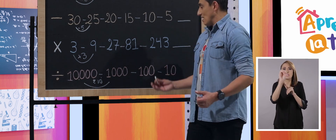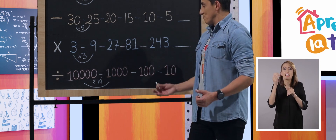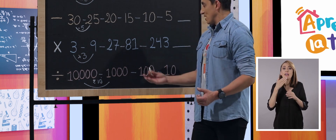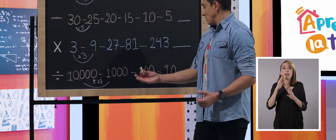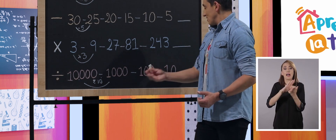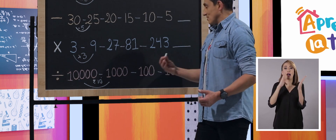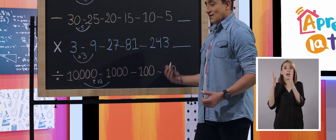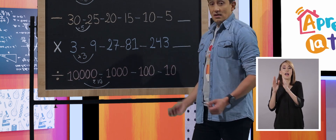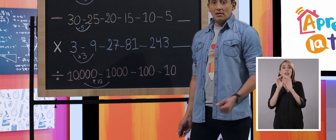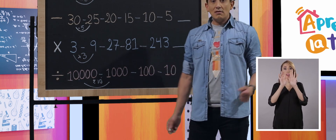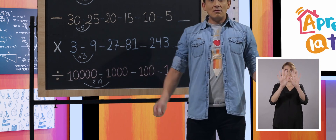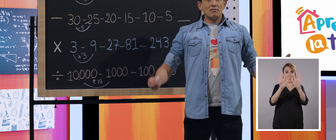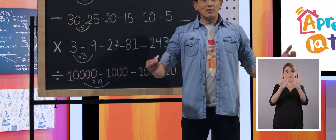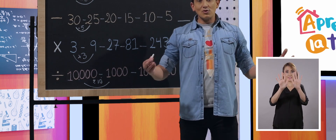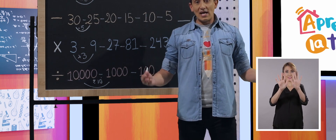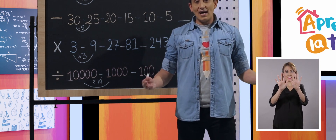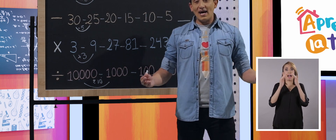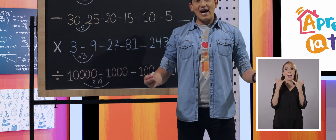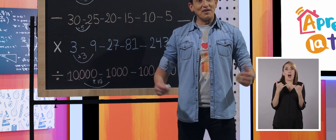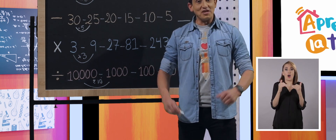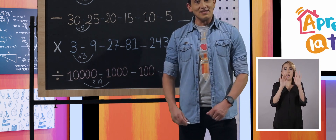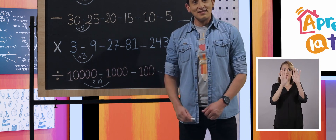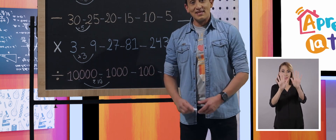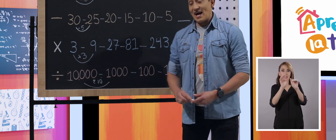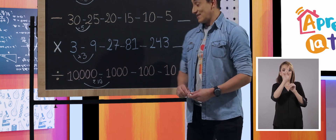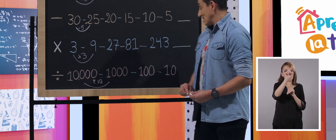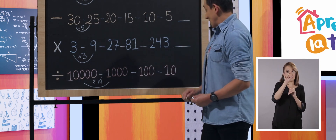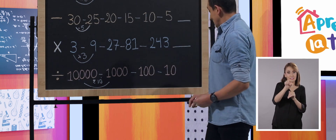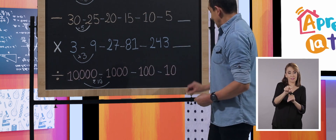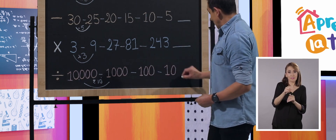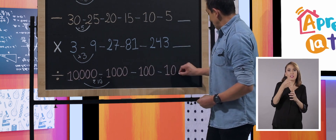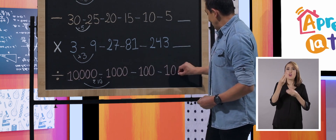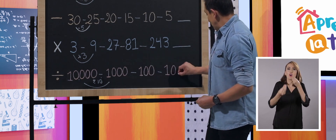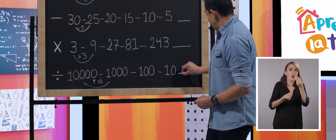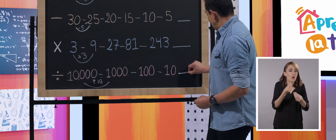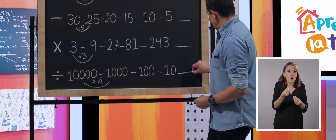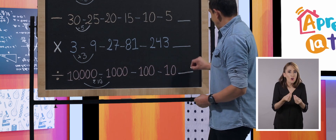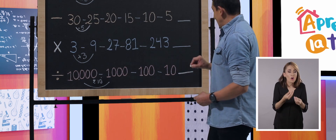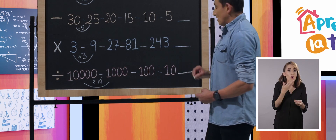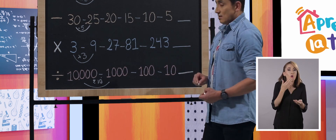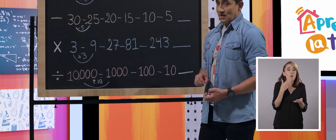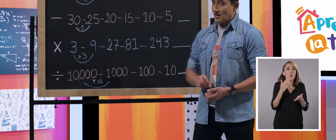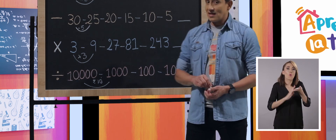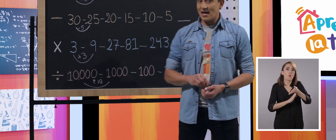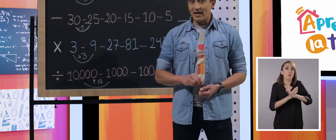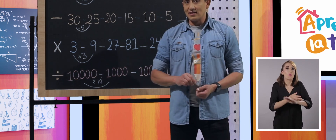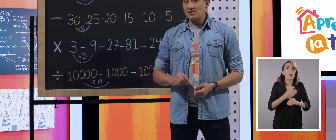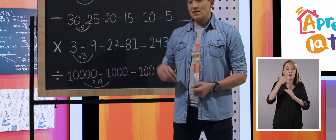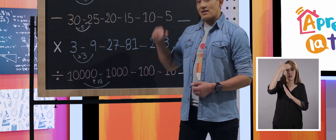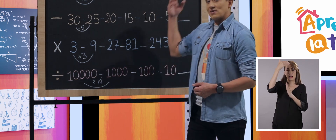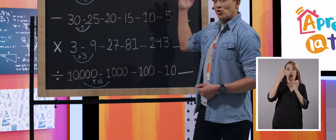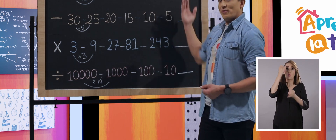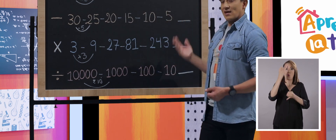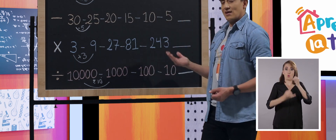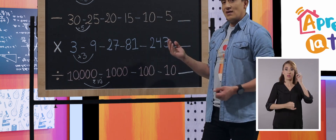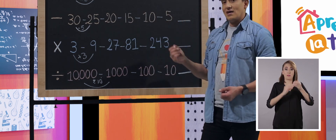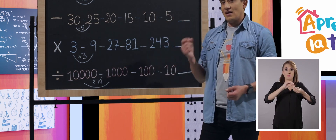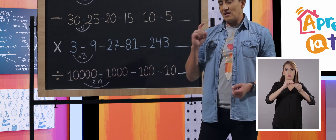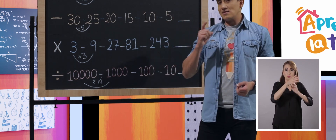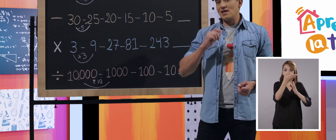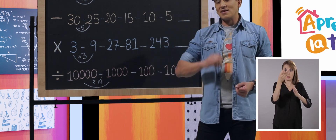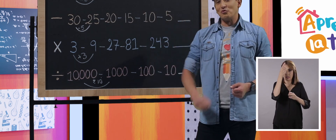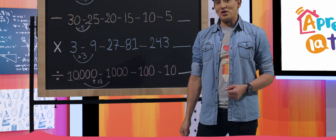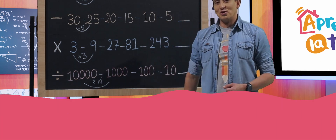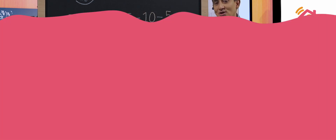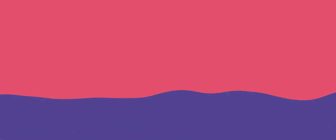Y 100 para 10 nos da a 10. Así es. Y la tarea es resolver